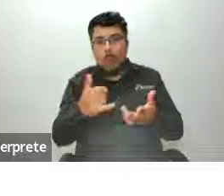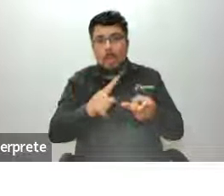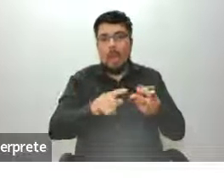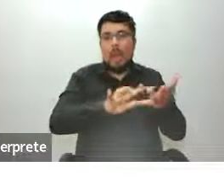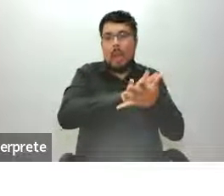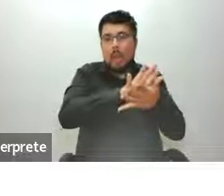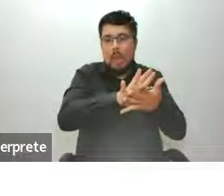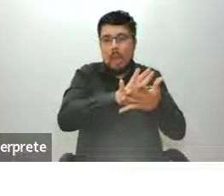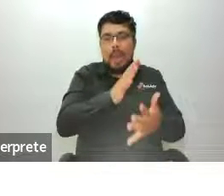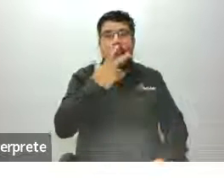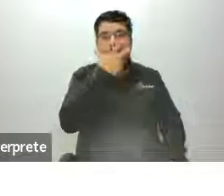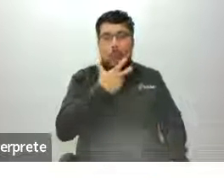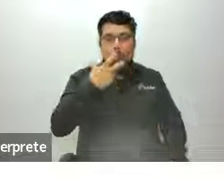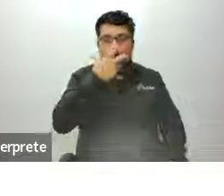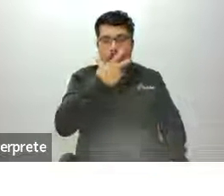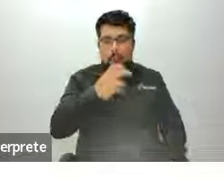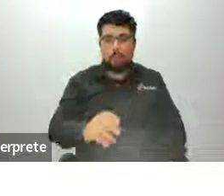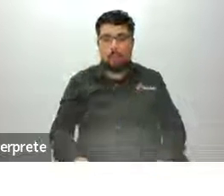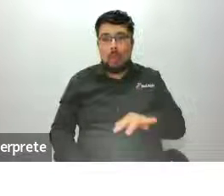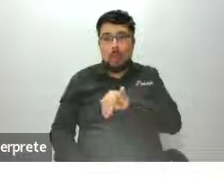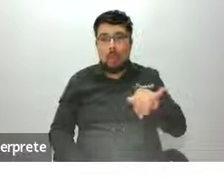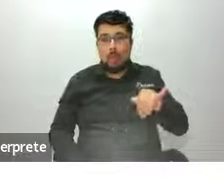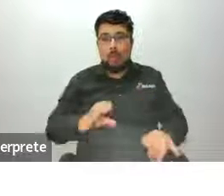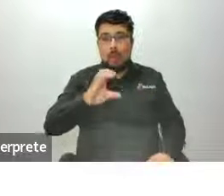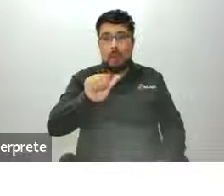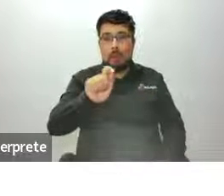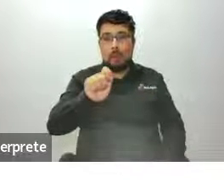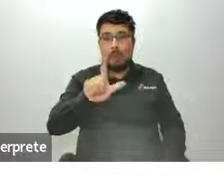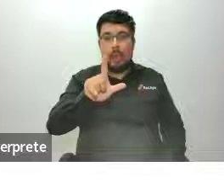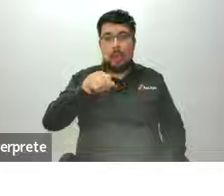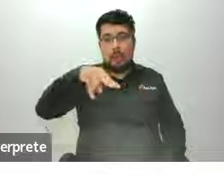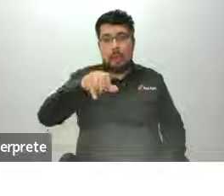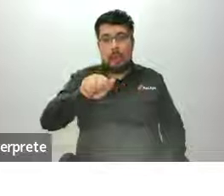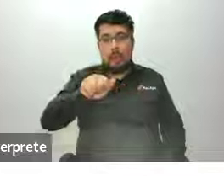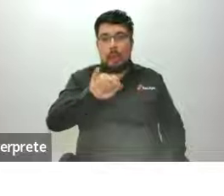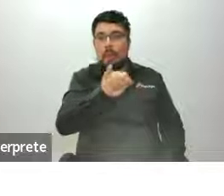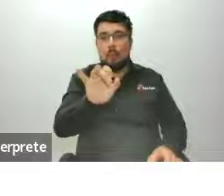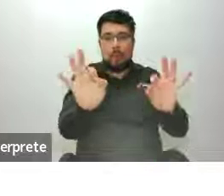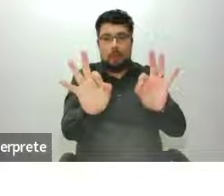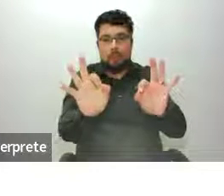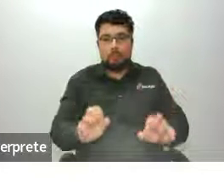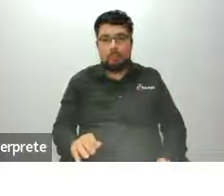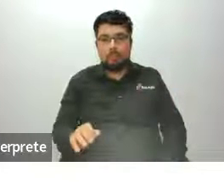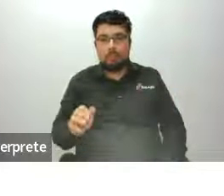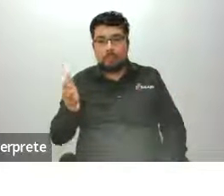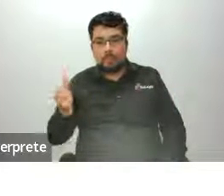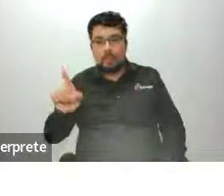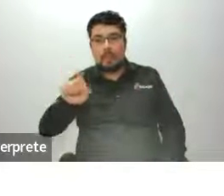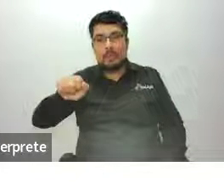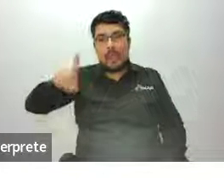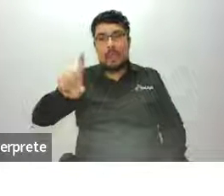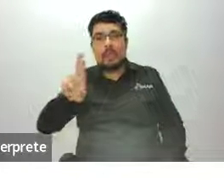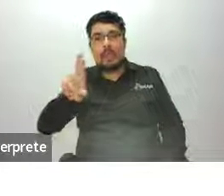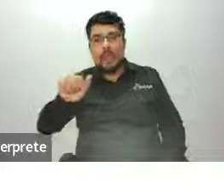A Catalina se lo voy a explicar cuando vaya a dar la respuesta. En el habla, dice Sandra. Ok.